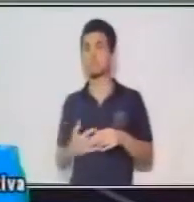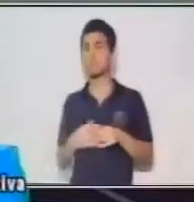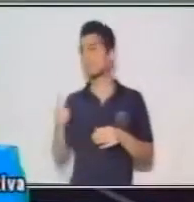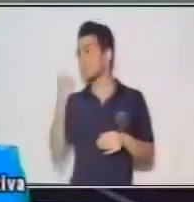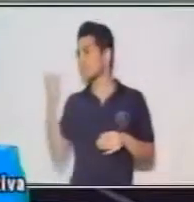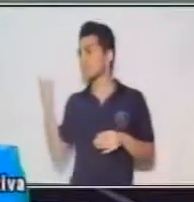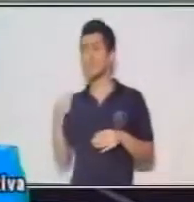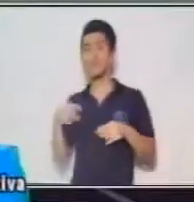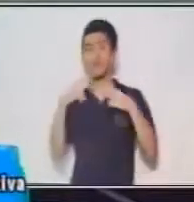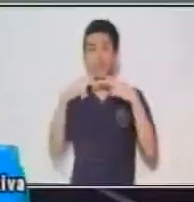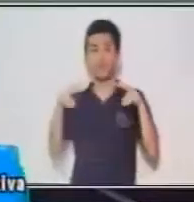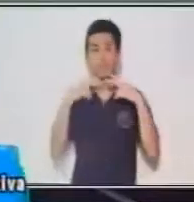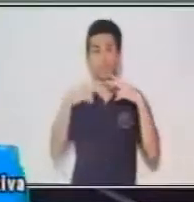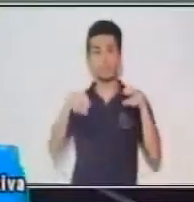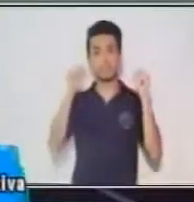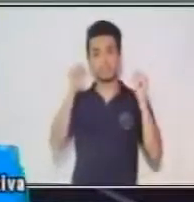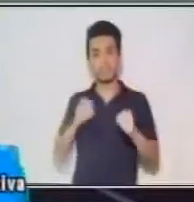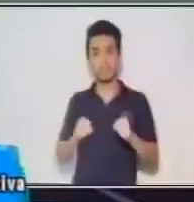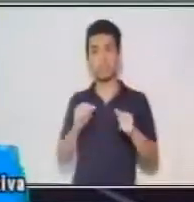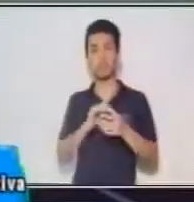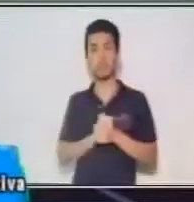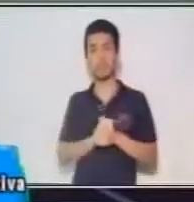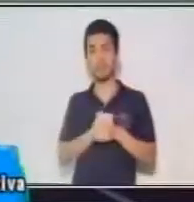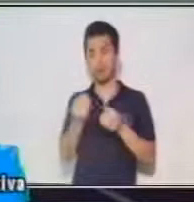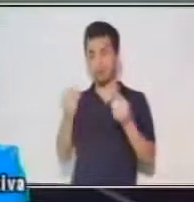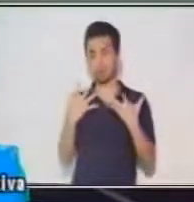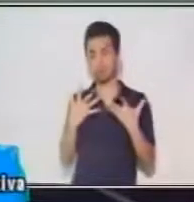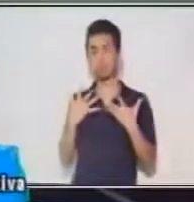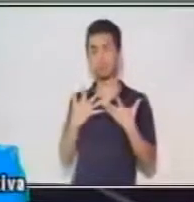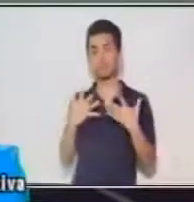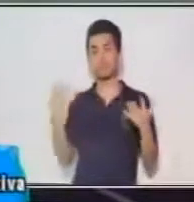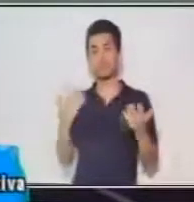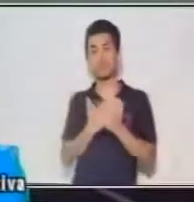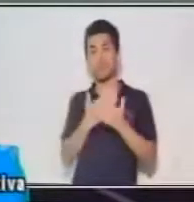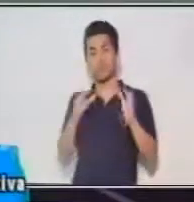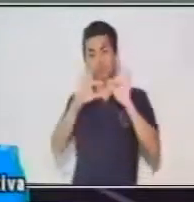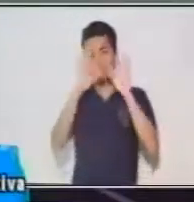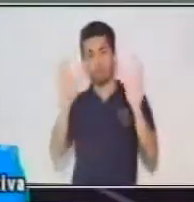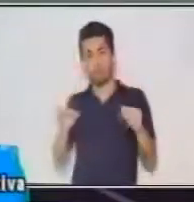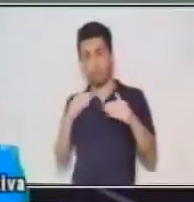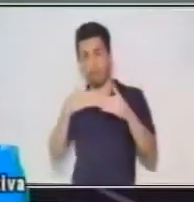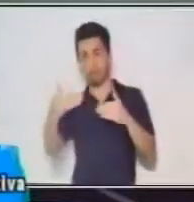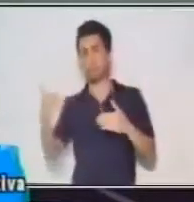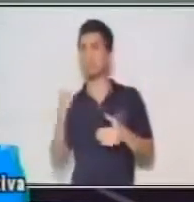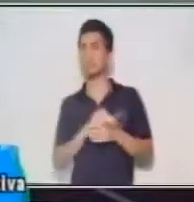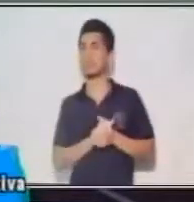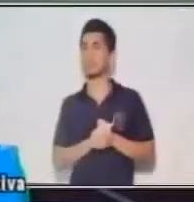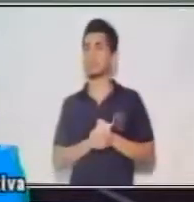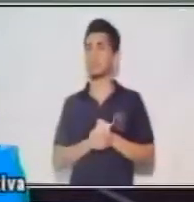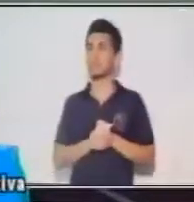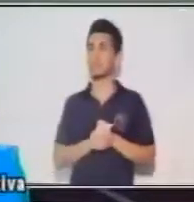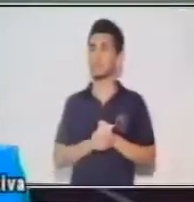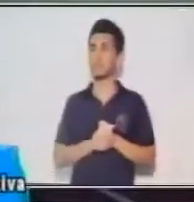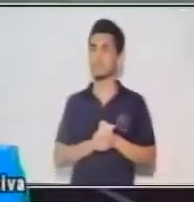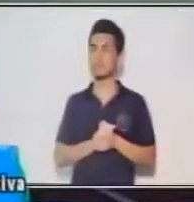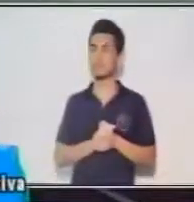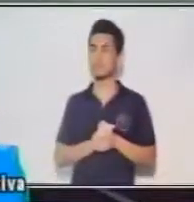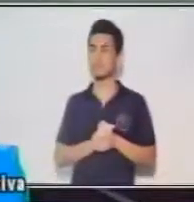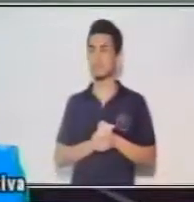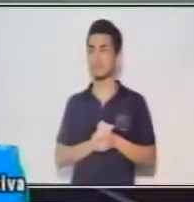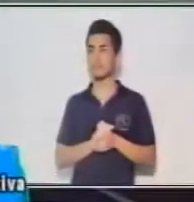las noticias nos pueden dar a conocer ese nuevo avance. Dice también que hay